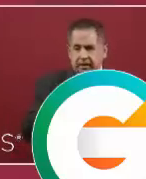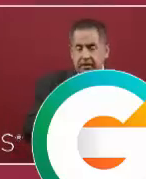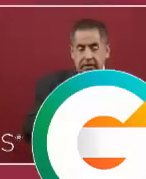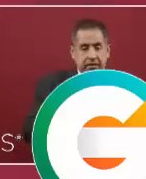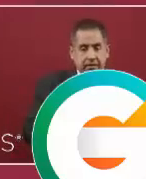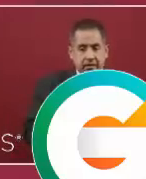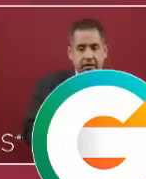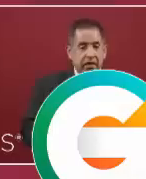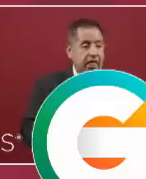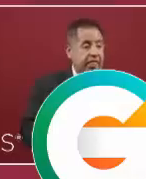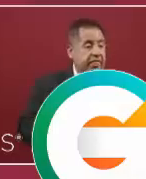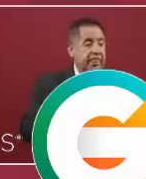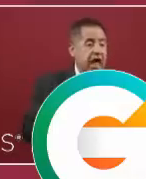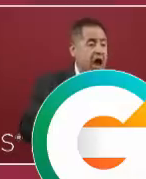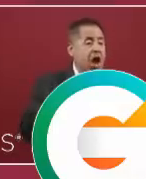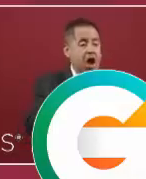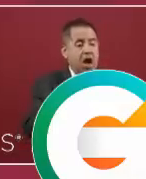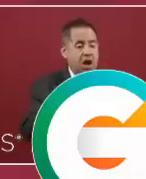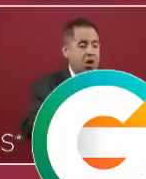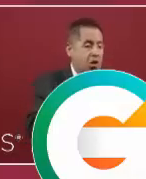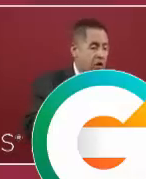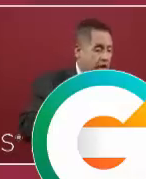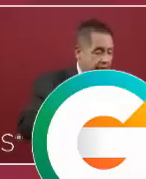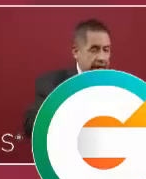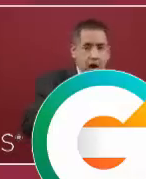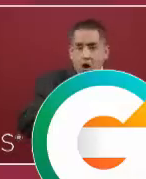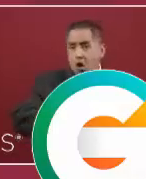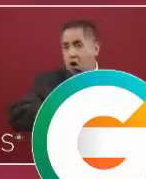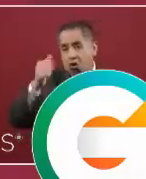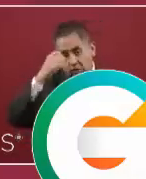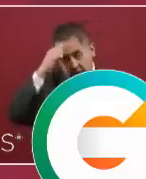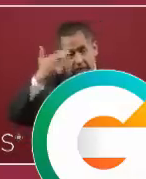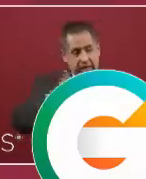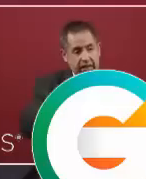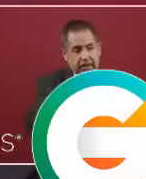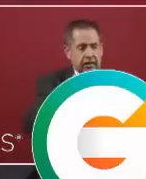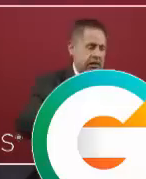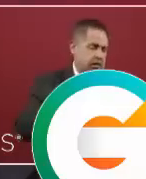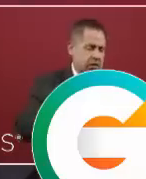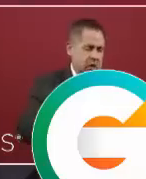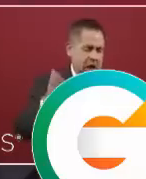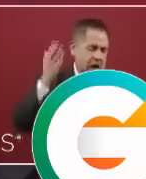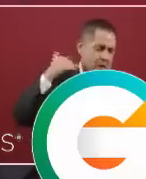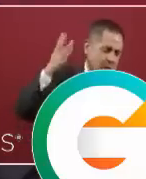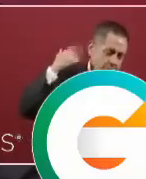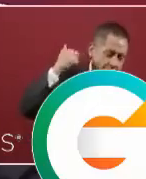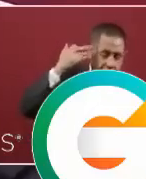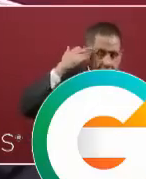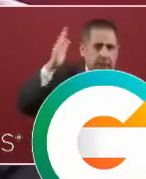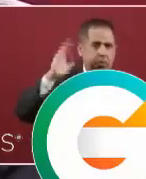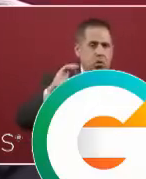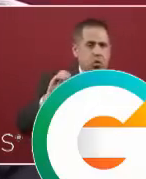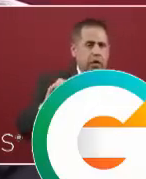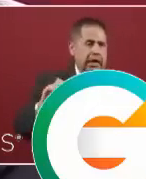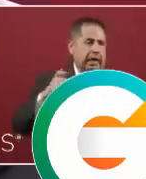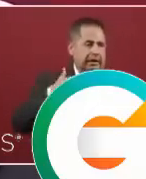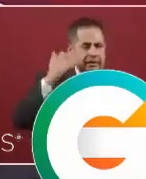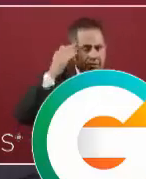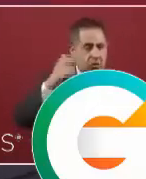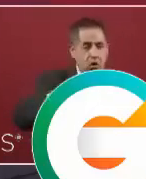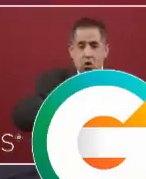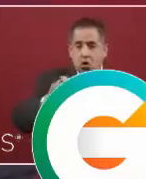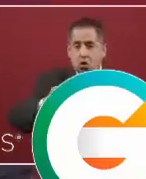falta contratar, como se hizo en aquel entonces, a